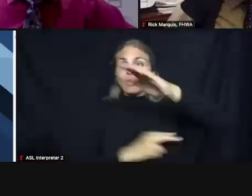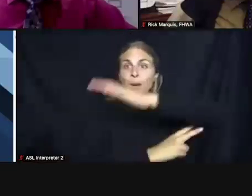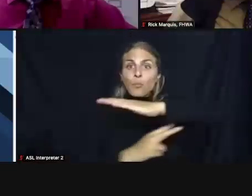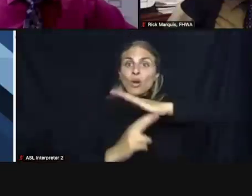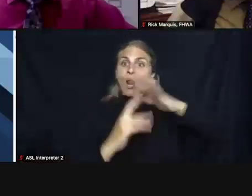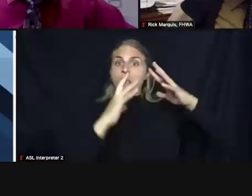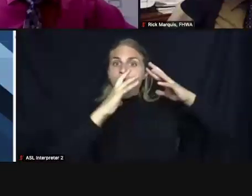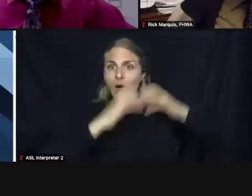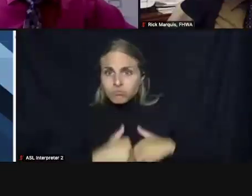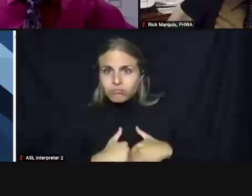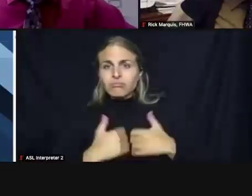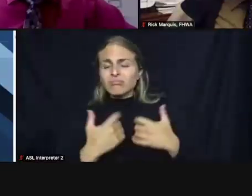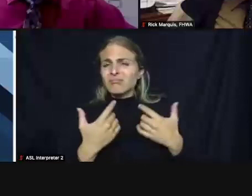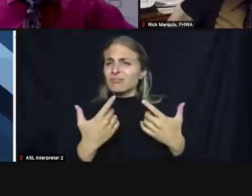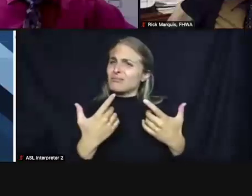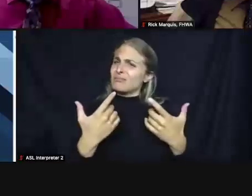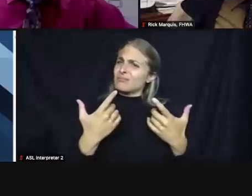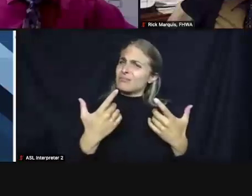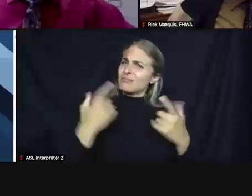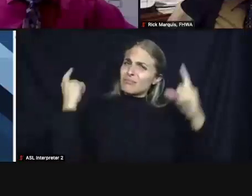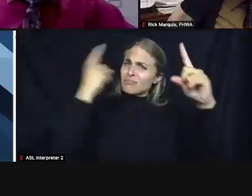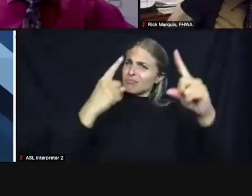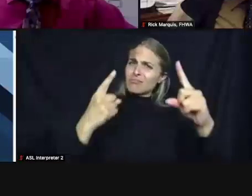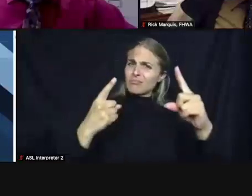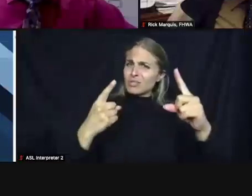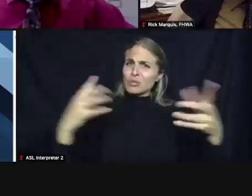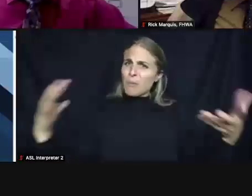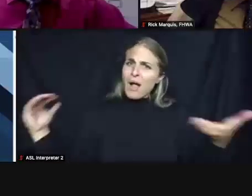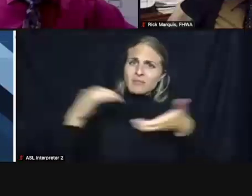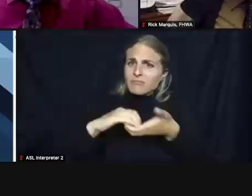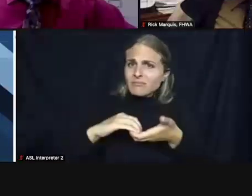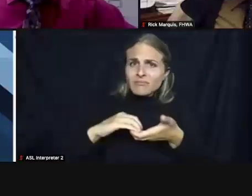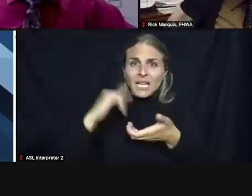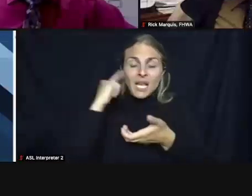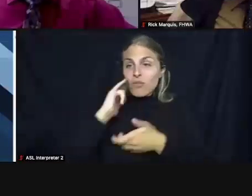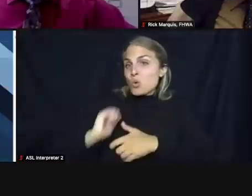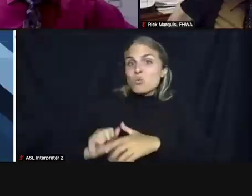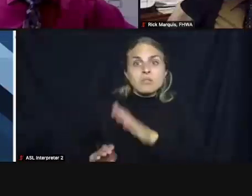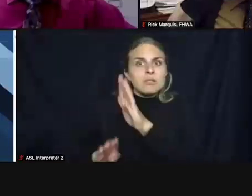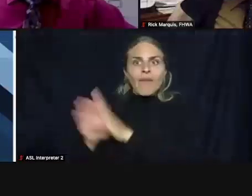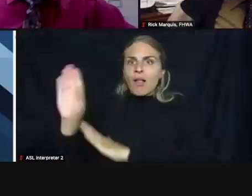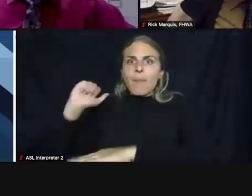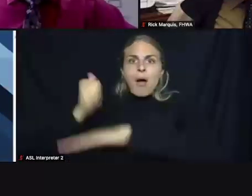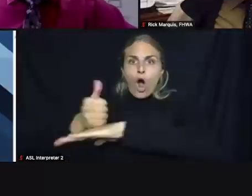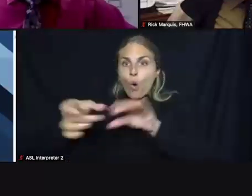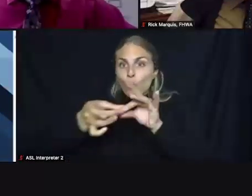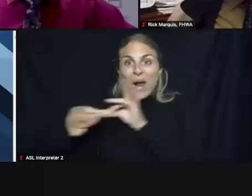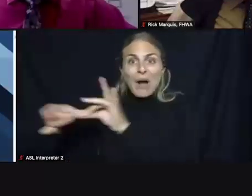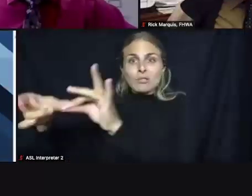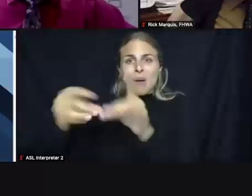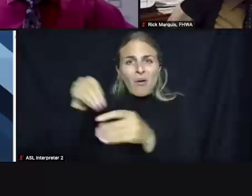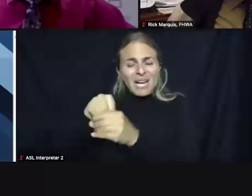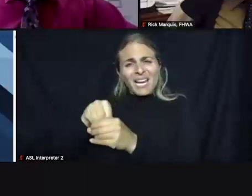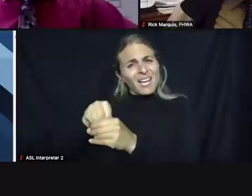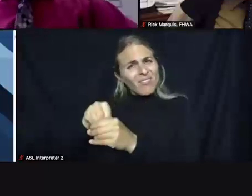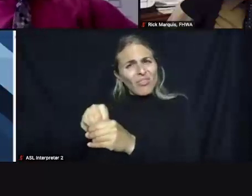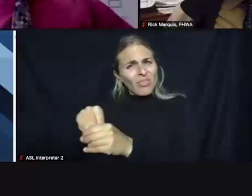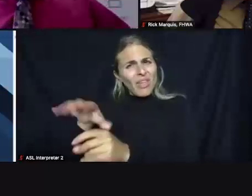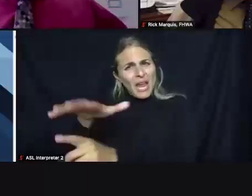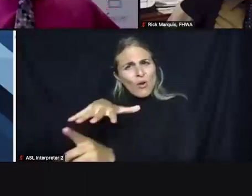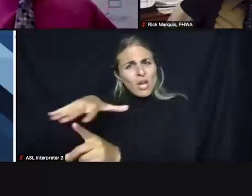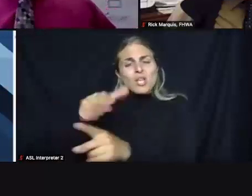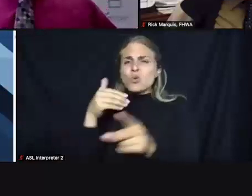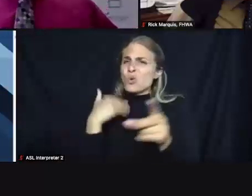factores negativos. Estamos tratando de remediar una barrera que nos puso como una ciudad